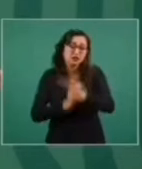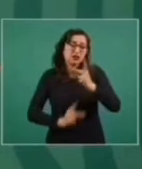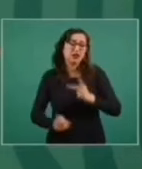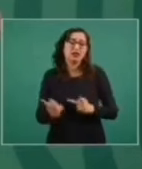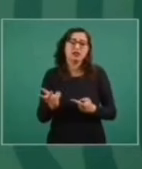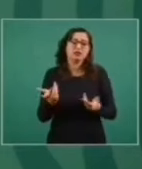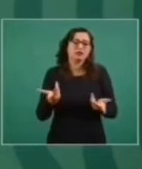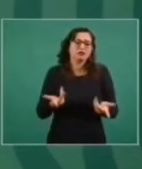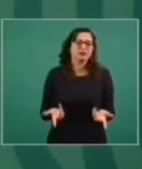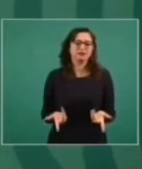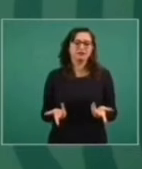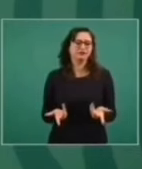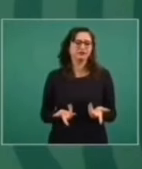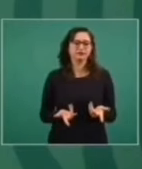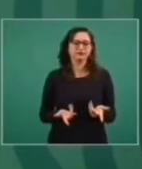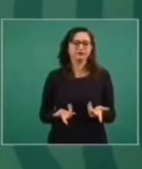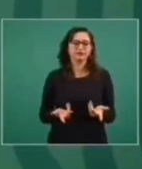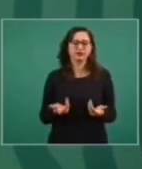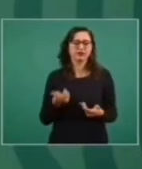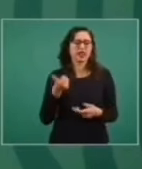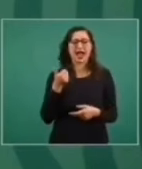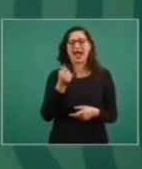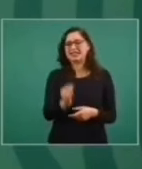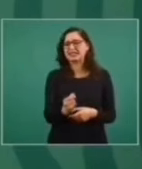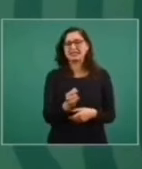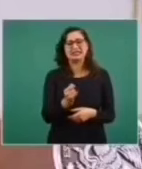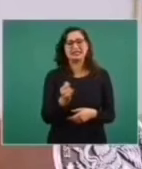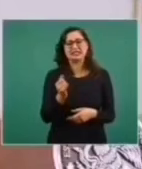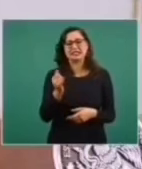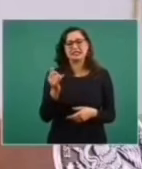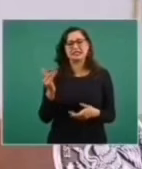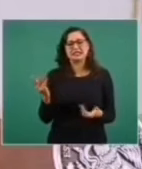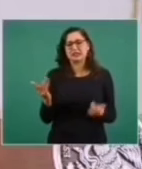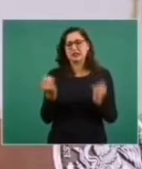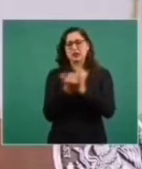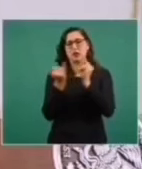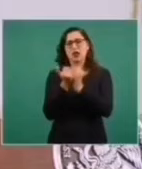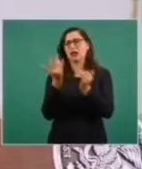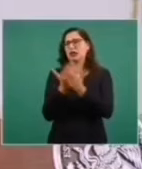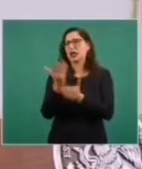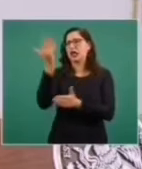el método, el mecanismo de FOAPROA.